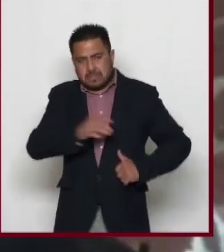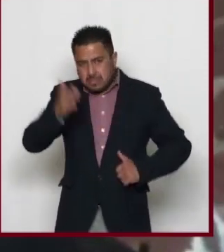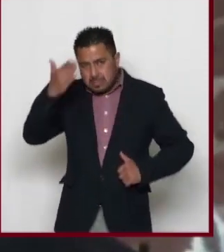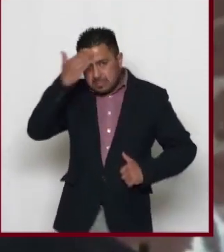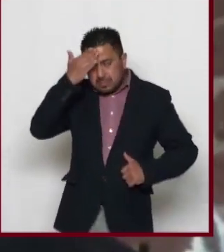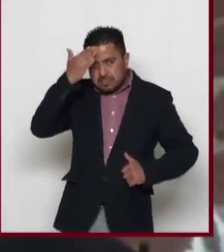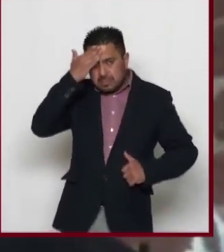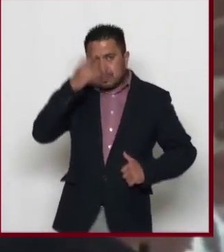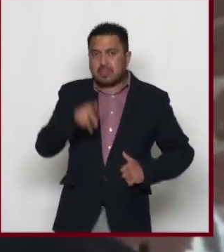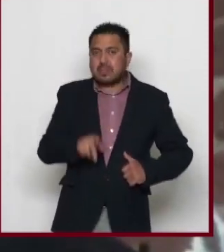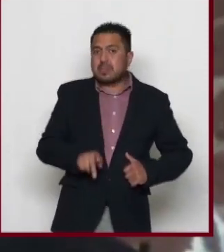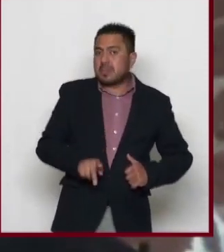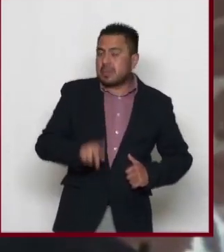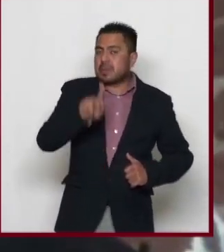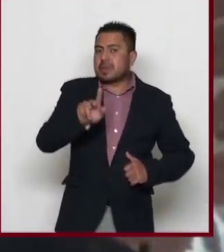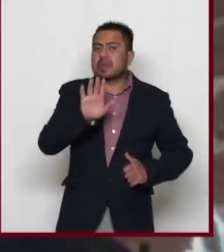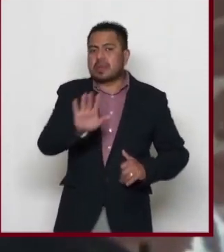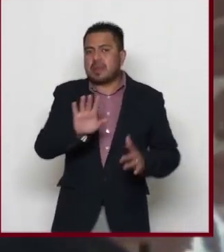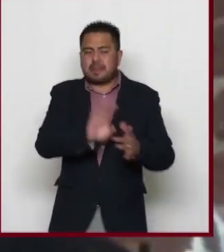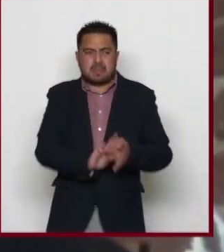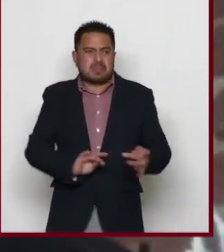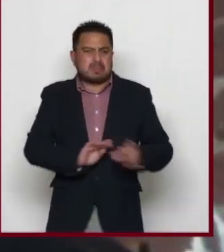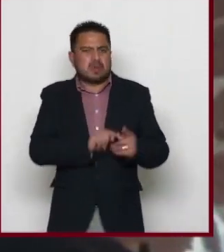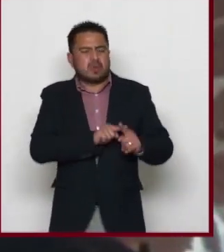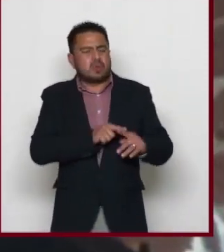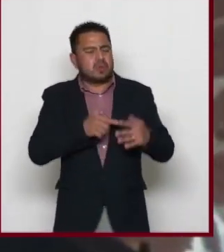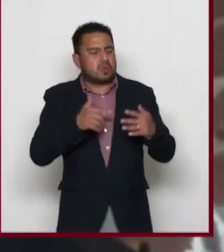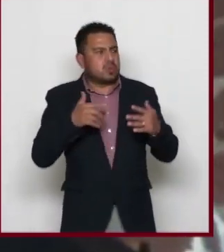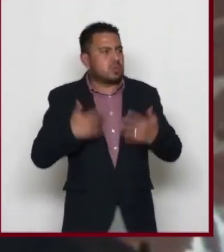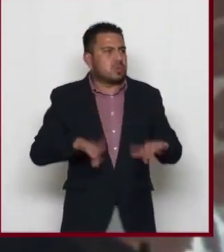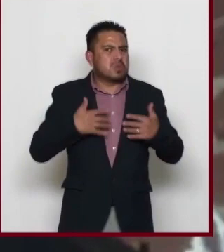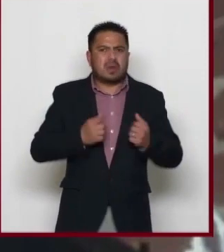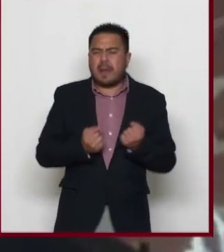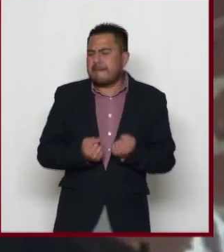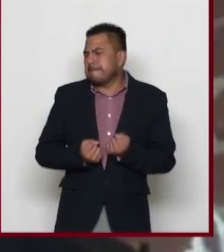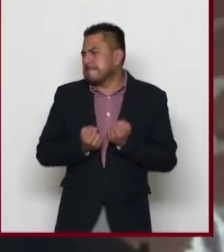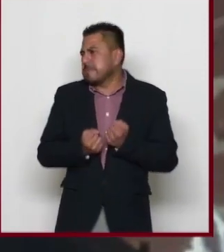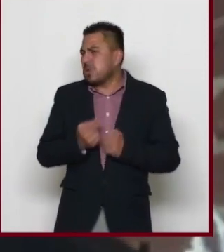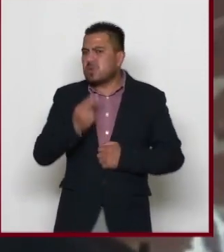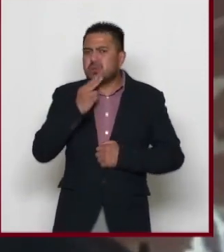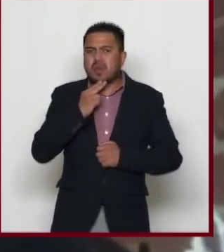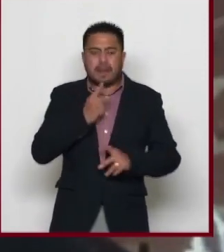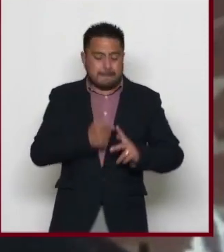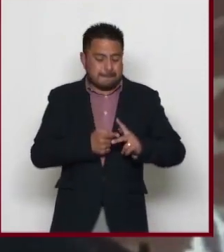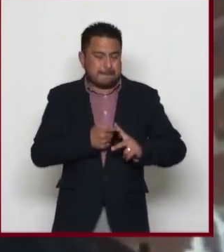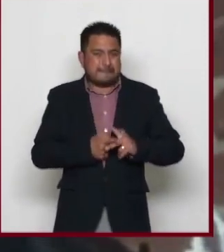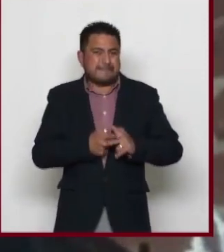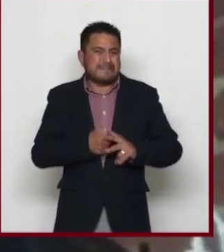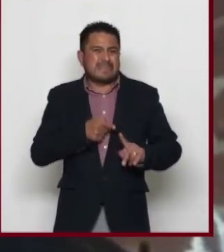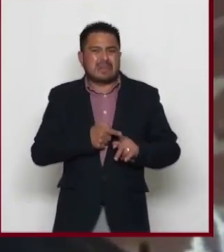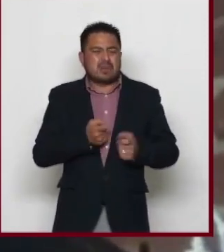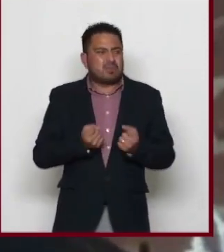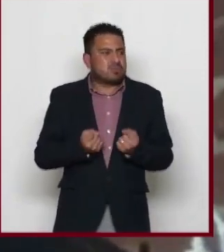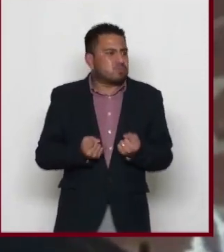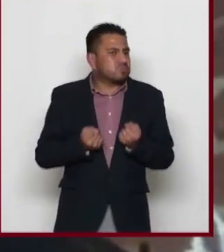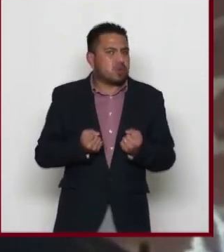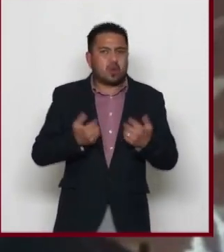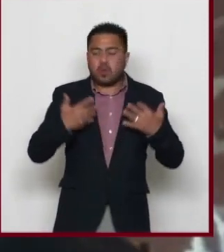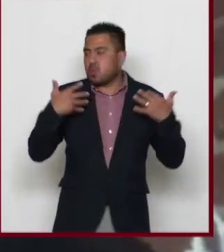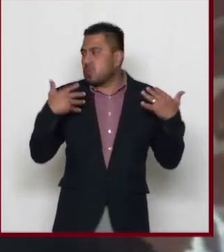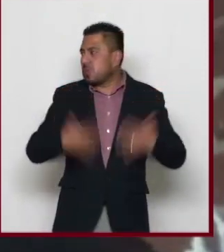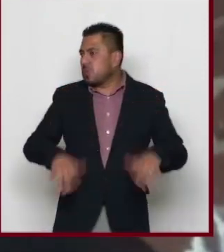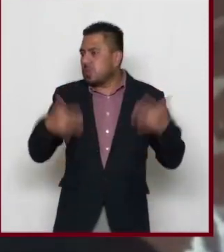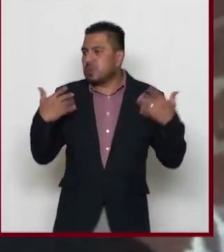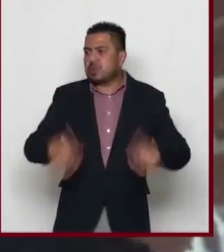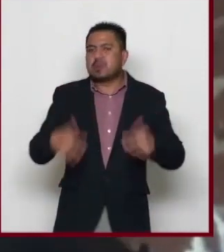Leibniz lo hizo desde casi de primeros principios. Entonces, pero el cálculo es un arma poderosísima.